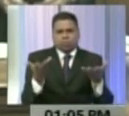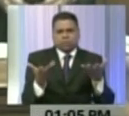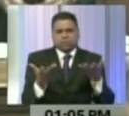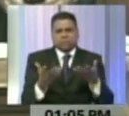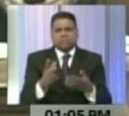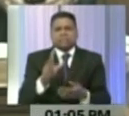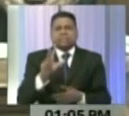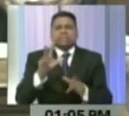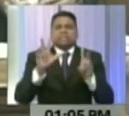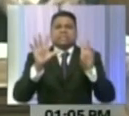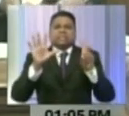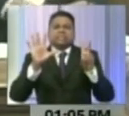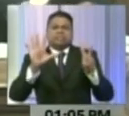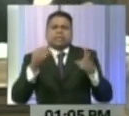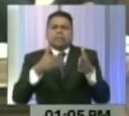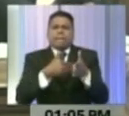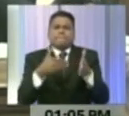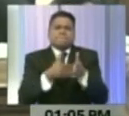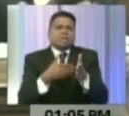7 mil millones.